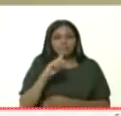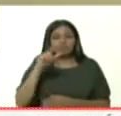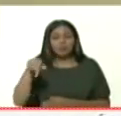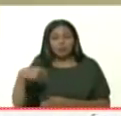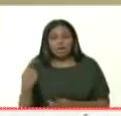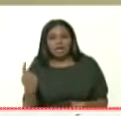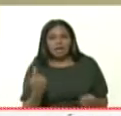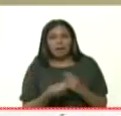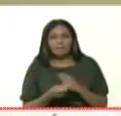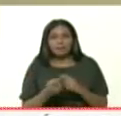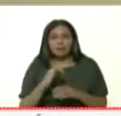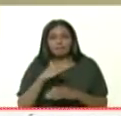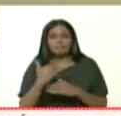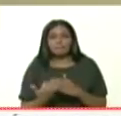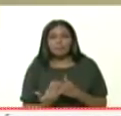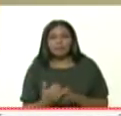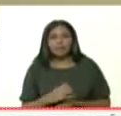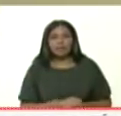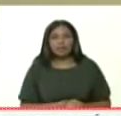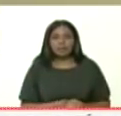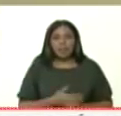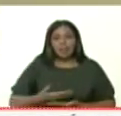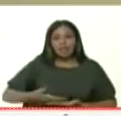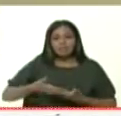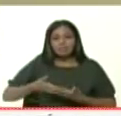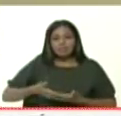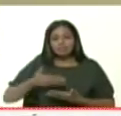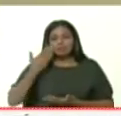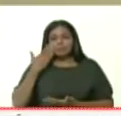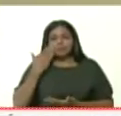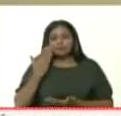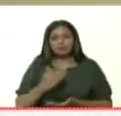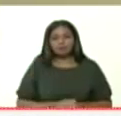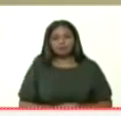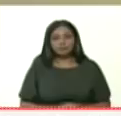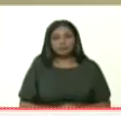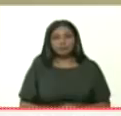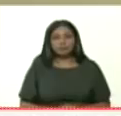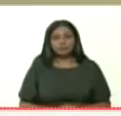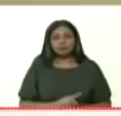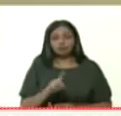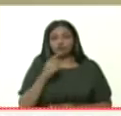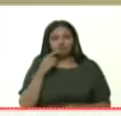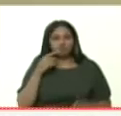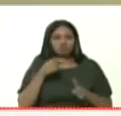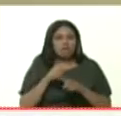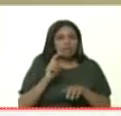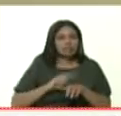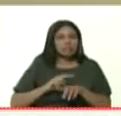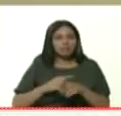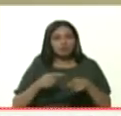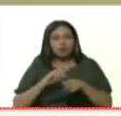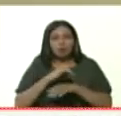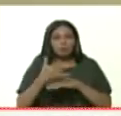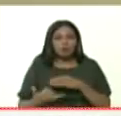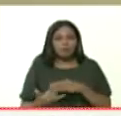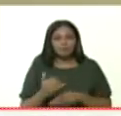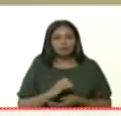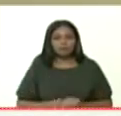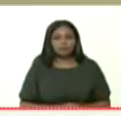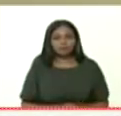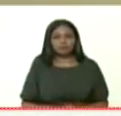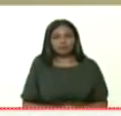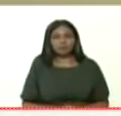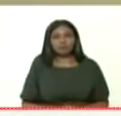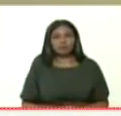inmediatamente empieza el plan de lactancia materna. Así que tenemos que dedicarle tiempo a eso, a los programas